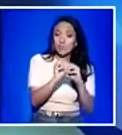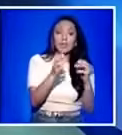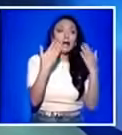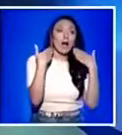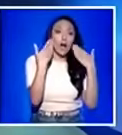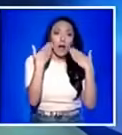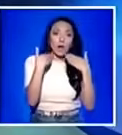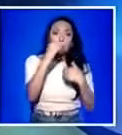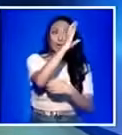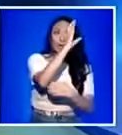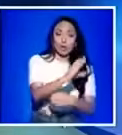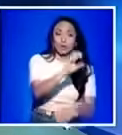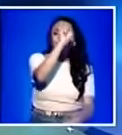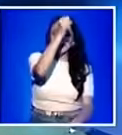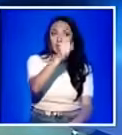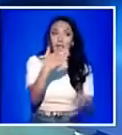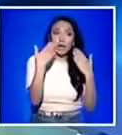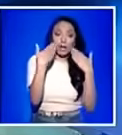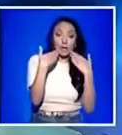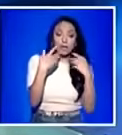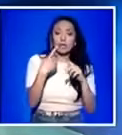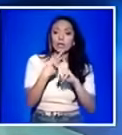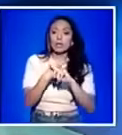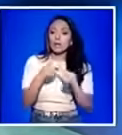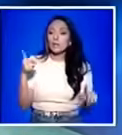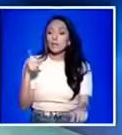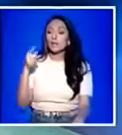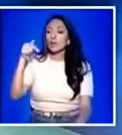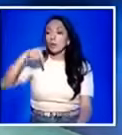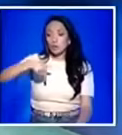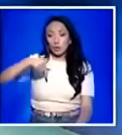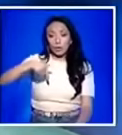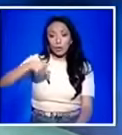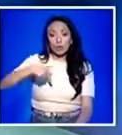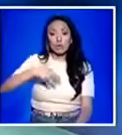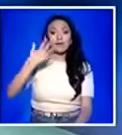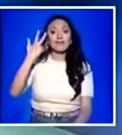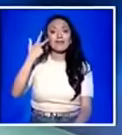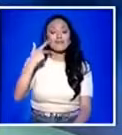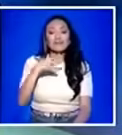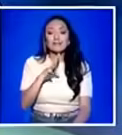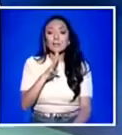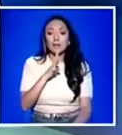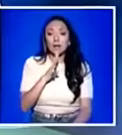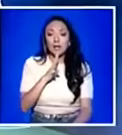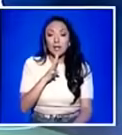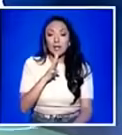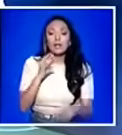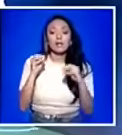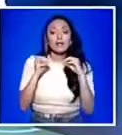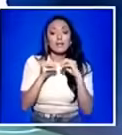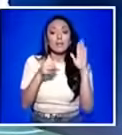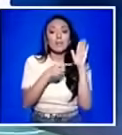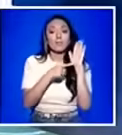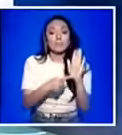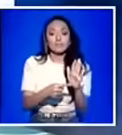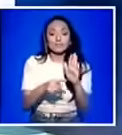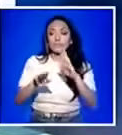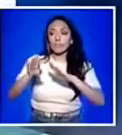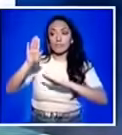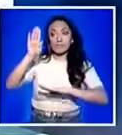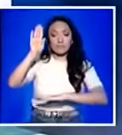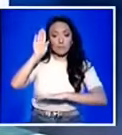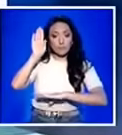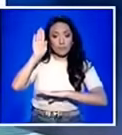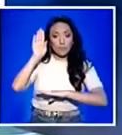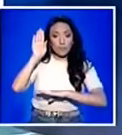había en la costa y también en la sierra. Pero esta también es una fecha para hablar y sobre todo mostrar un compromiso solidario